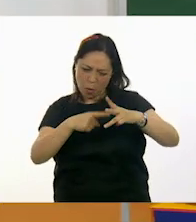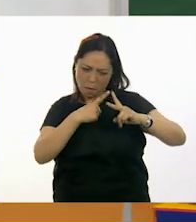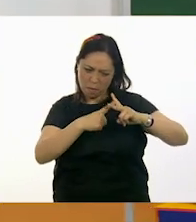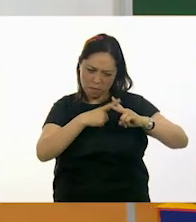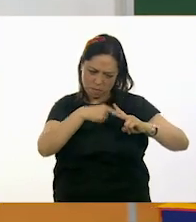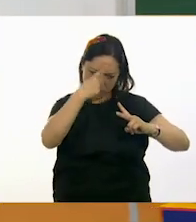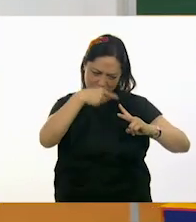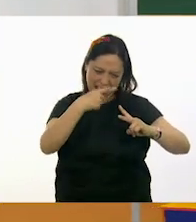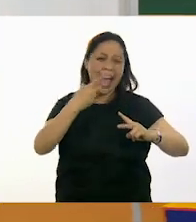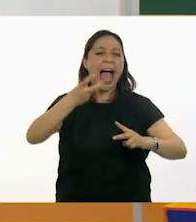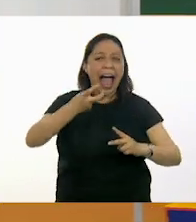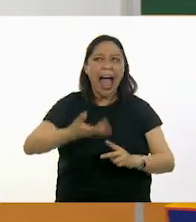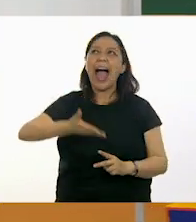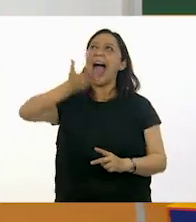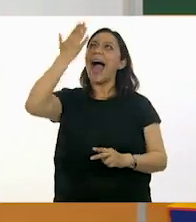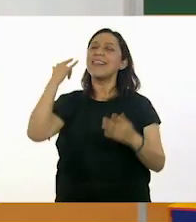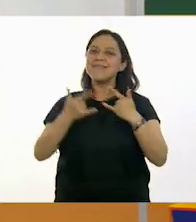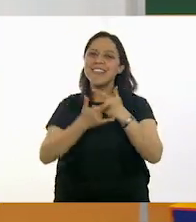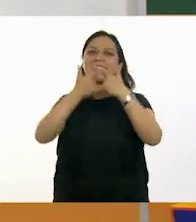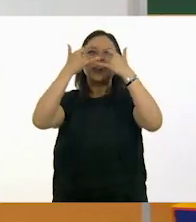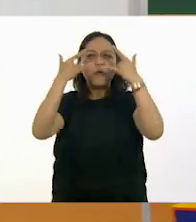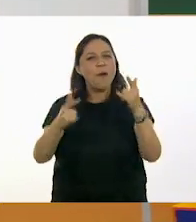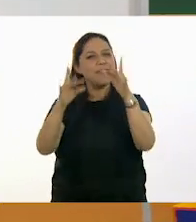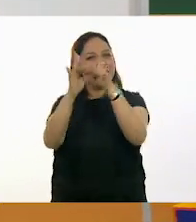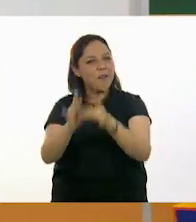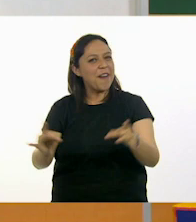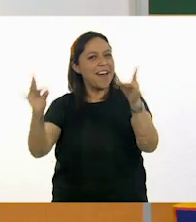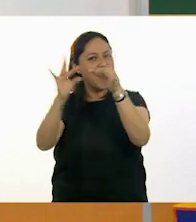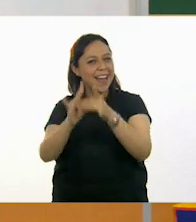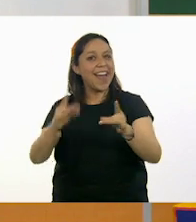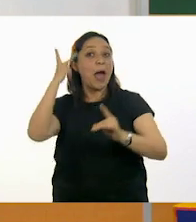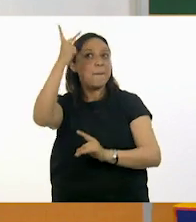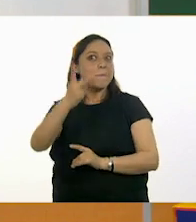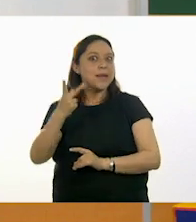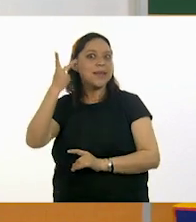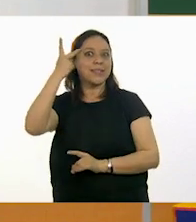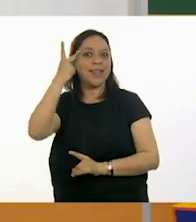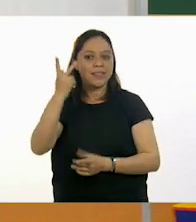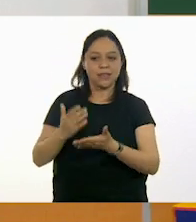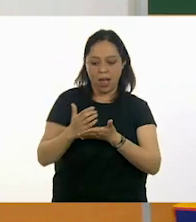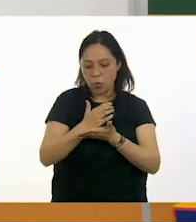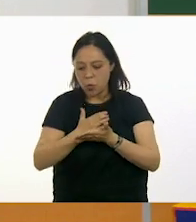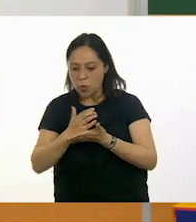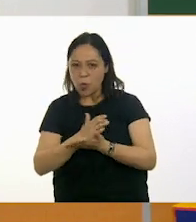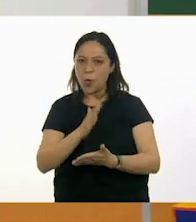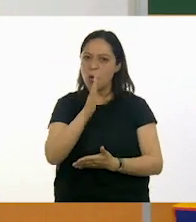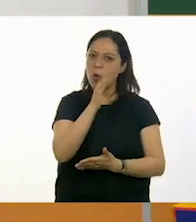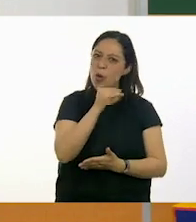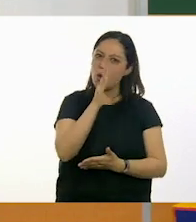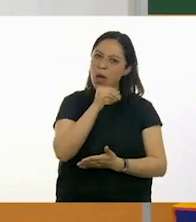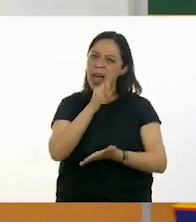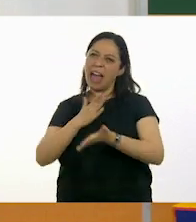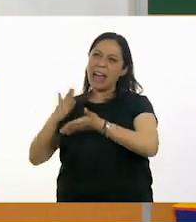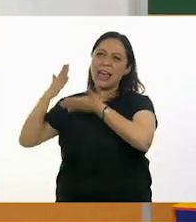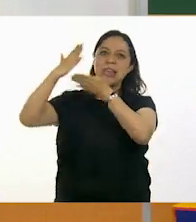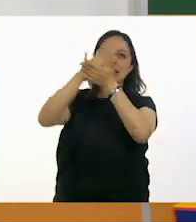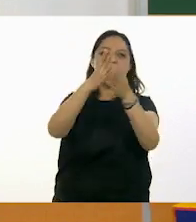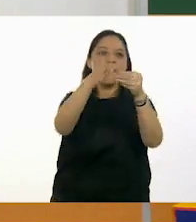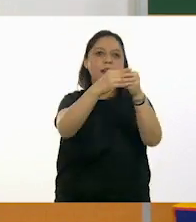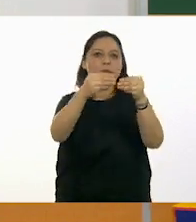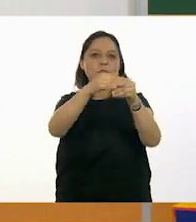contaron hace ya algunas sesiones atrás. Exacto, de la princesa que no se podía curar y que tuvieron que ir a recoger el fruto con el número